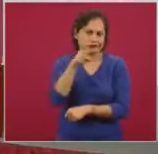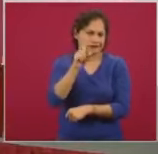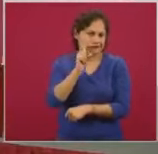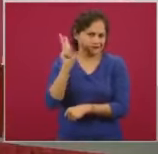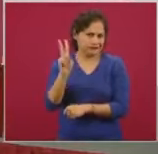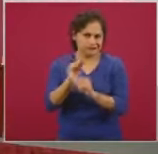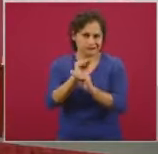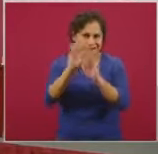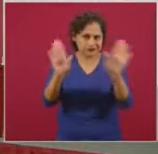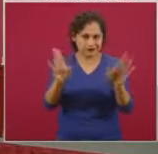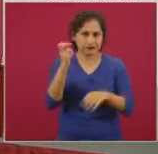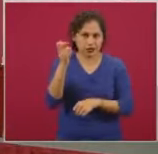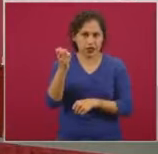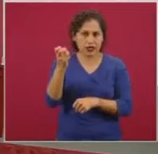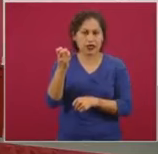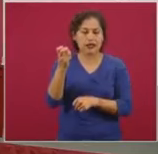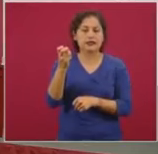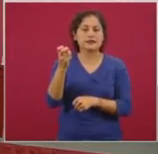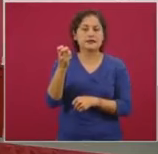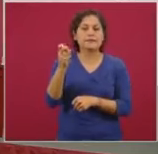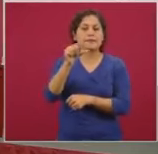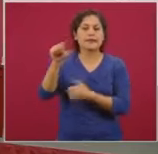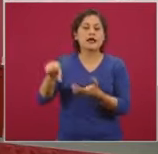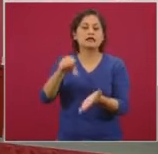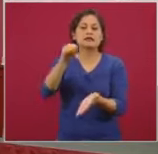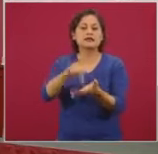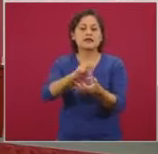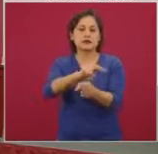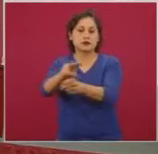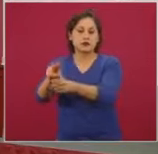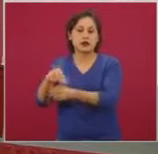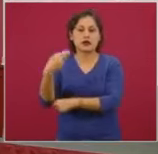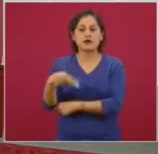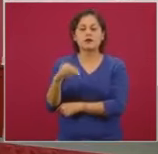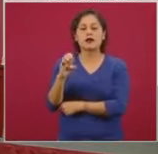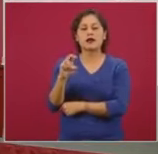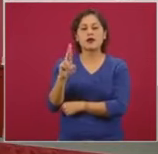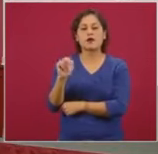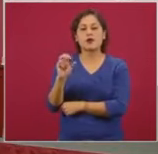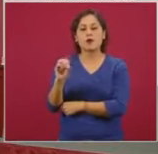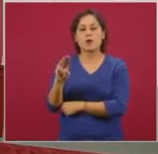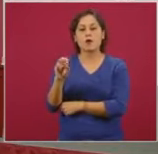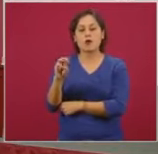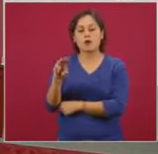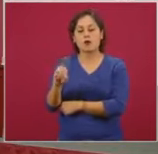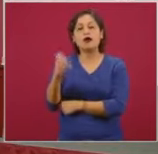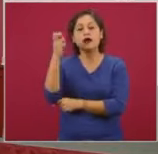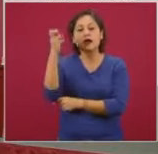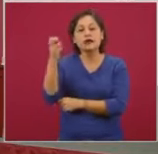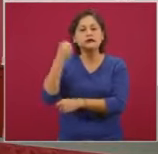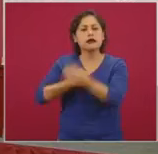de es un centro de monitoreo europeo, se llama Euromomo, que ha hecho este esfuerzo ya desde hace varios